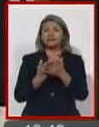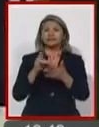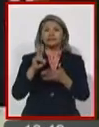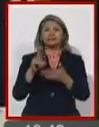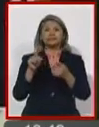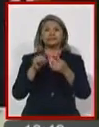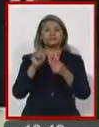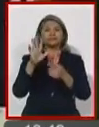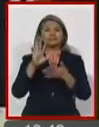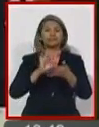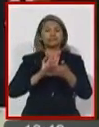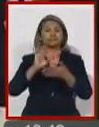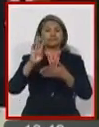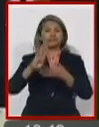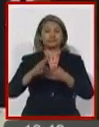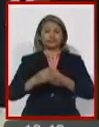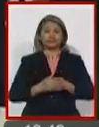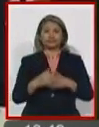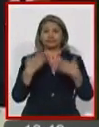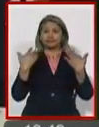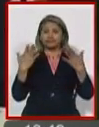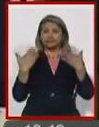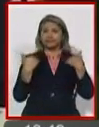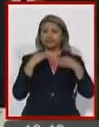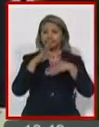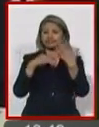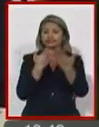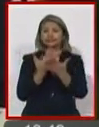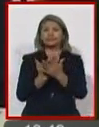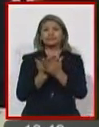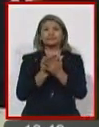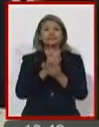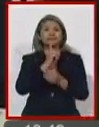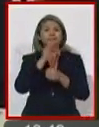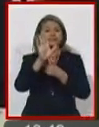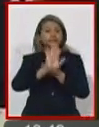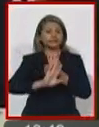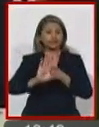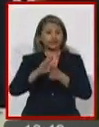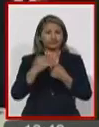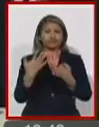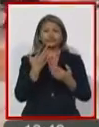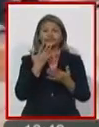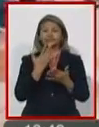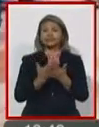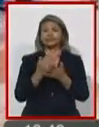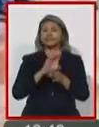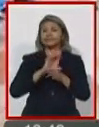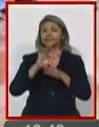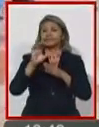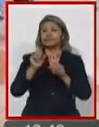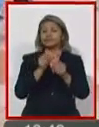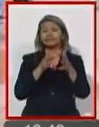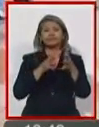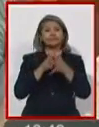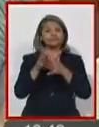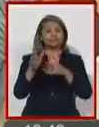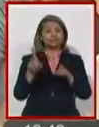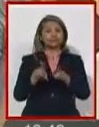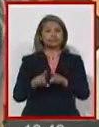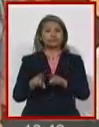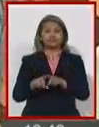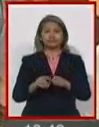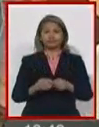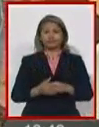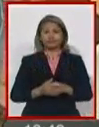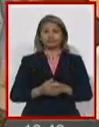será del 2 al 5 de febrero. Ya estamos tomando todas las previsiones de seguridad para que sea una prueba totalmente transparente.